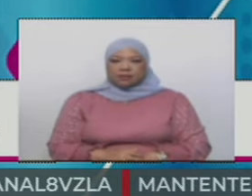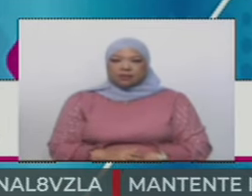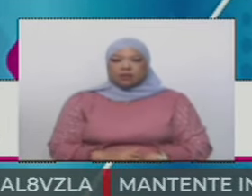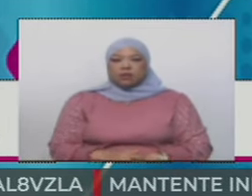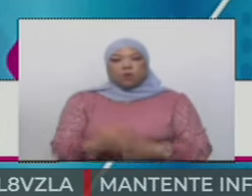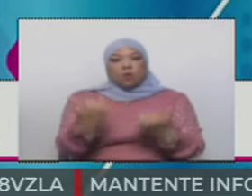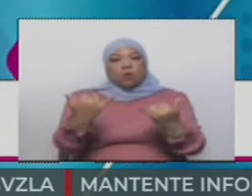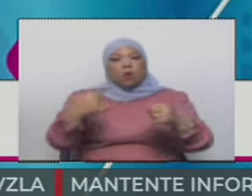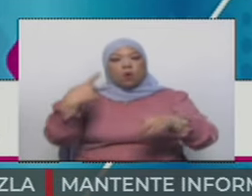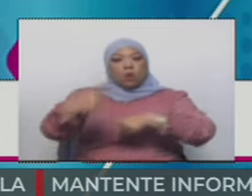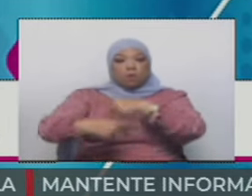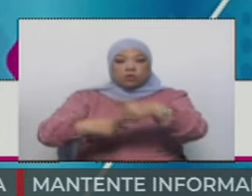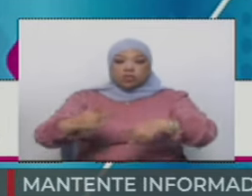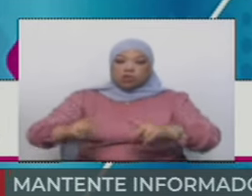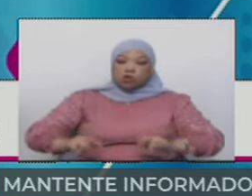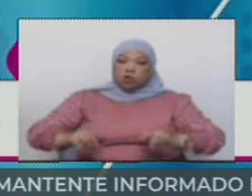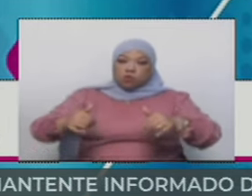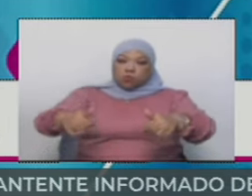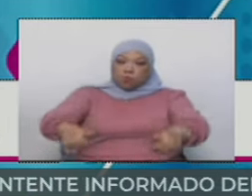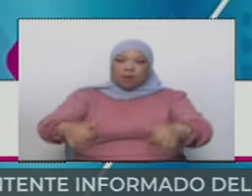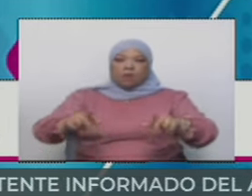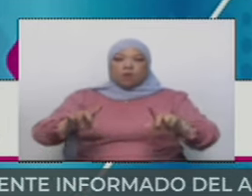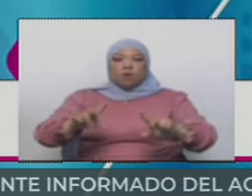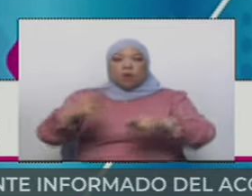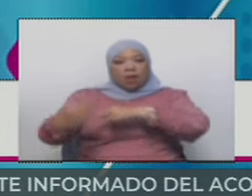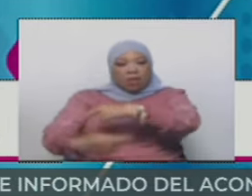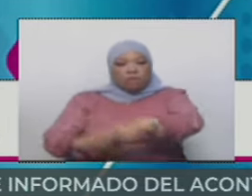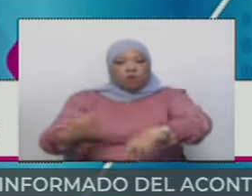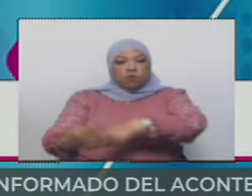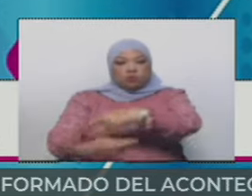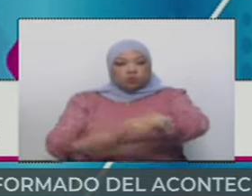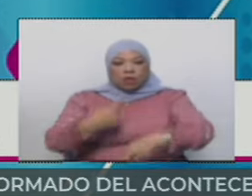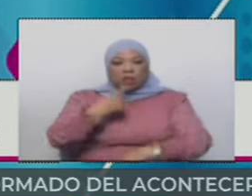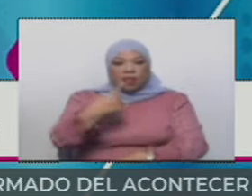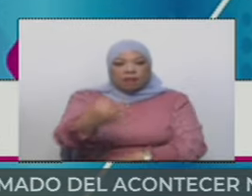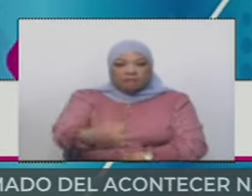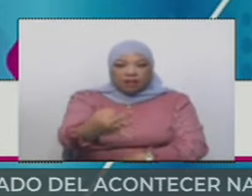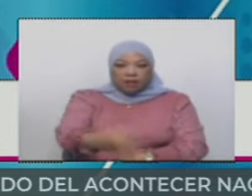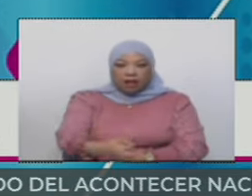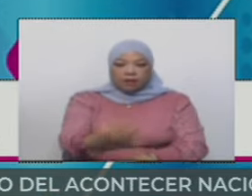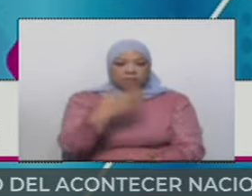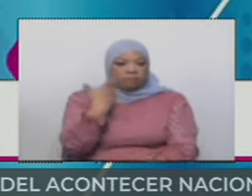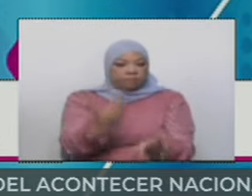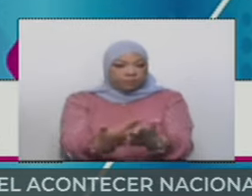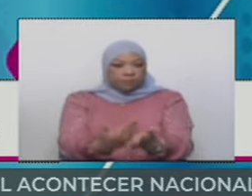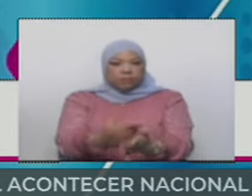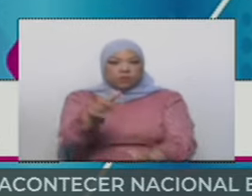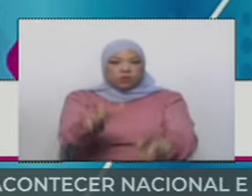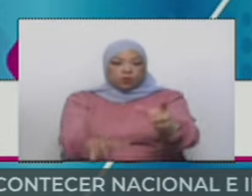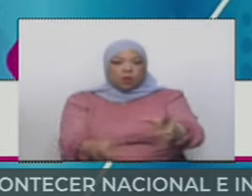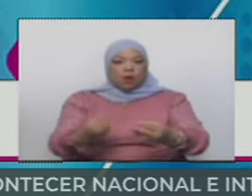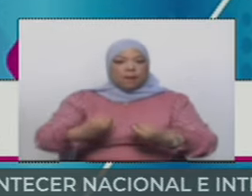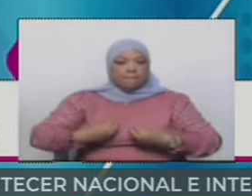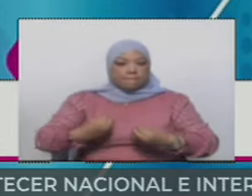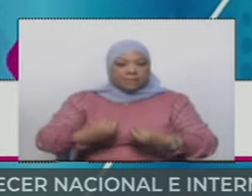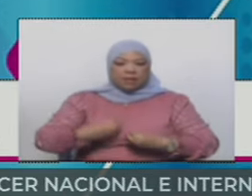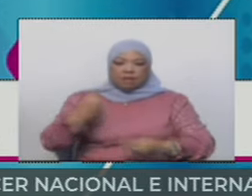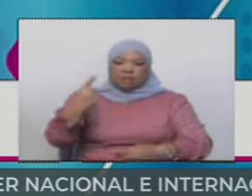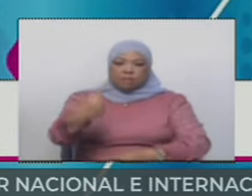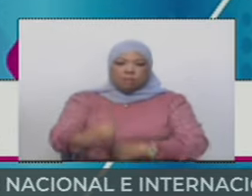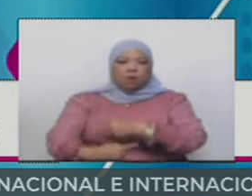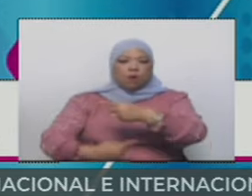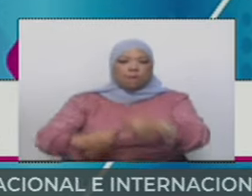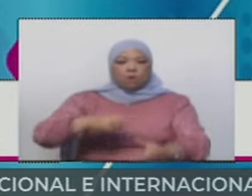Estamos en un nuevo comienzo. Una revolución verdadera vive un eterno retorno, dijo